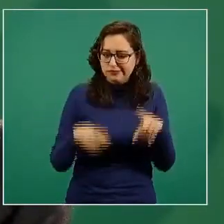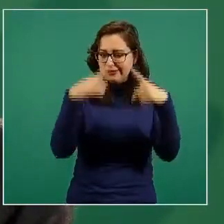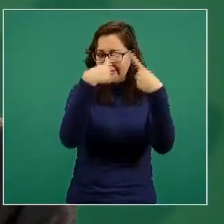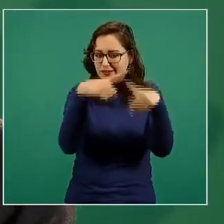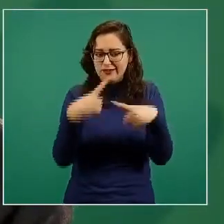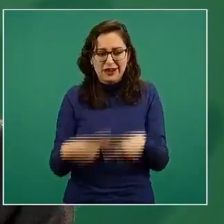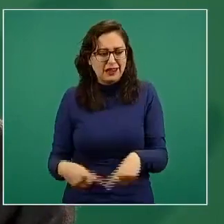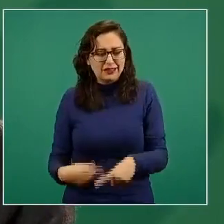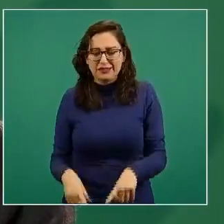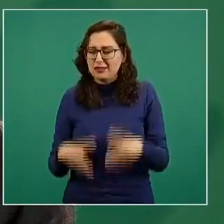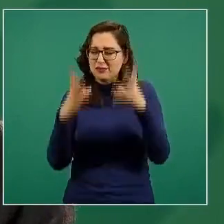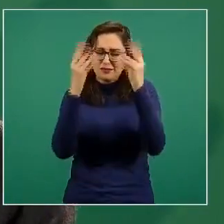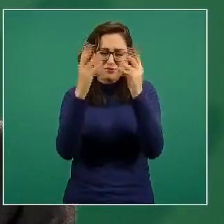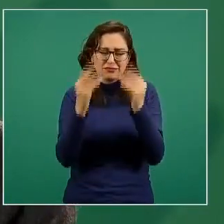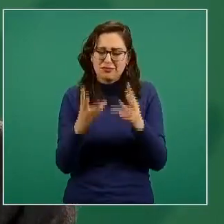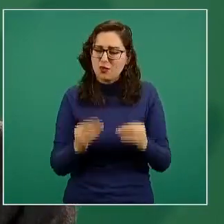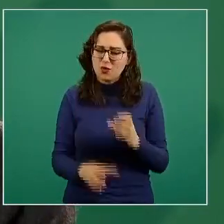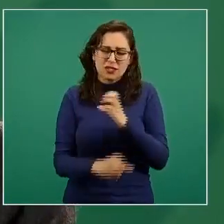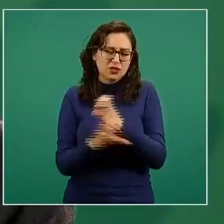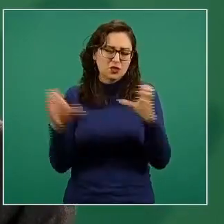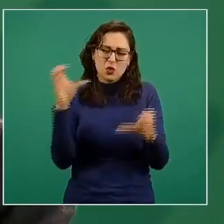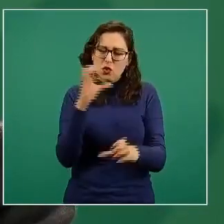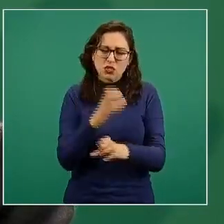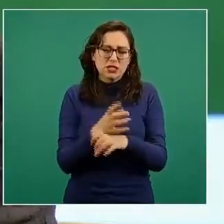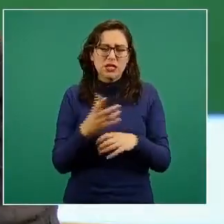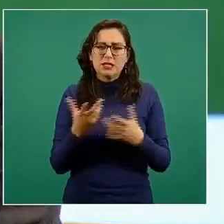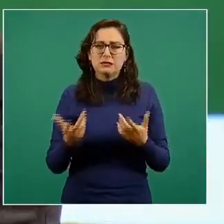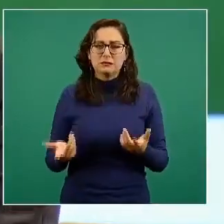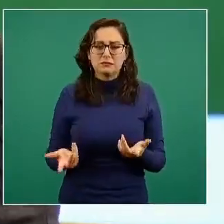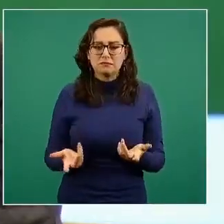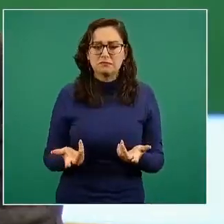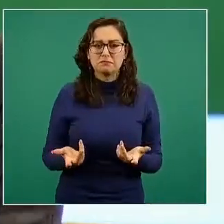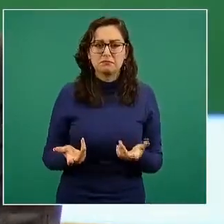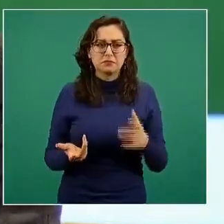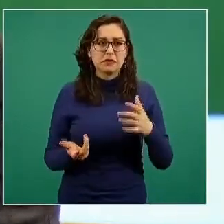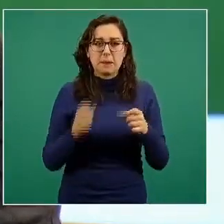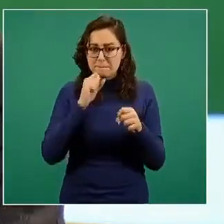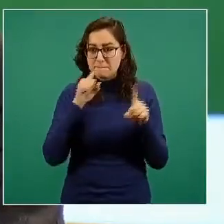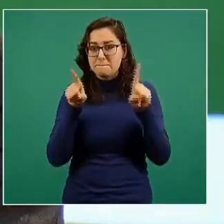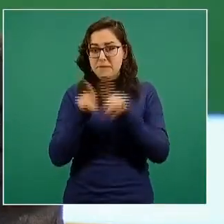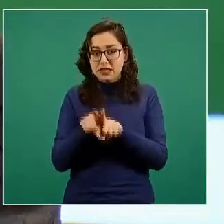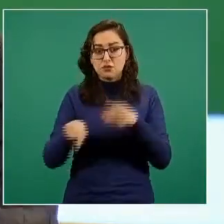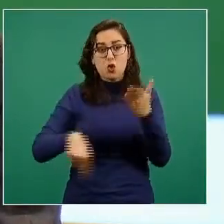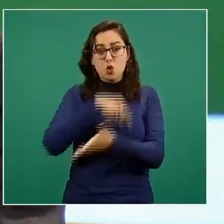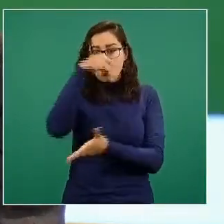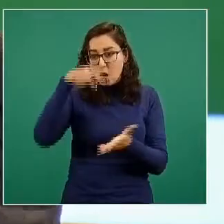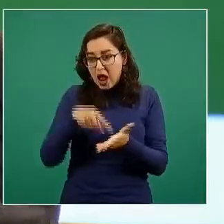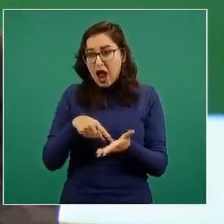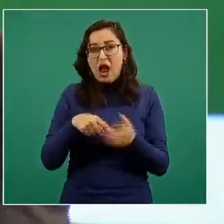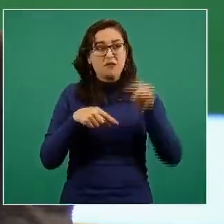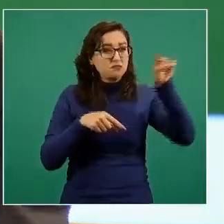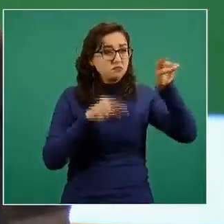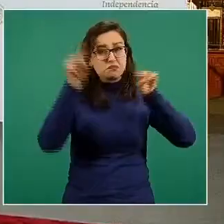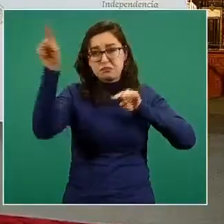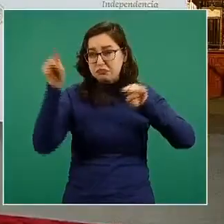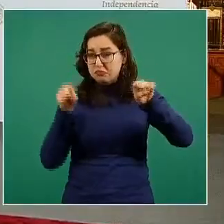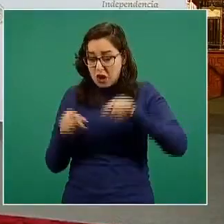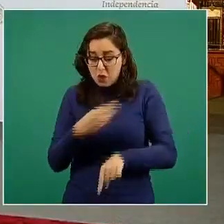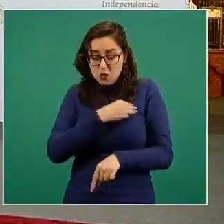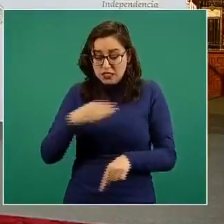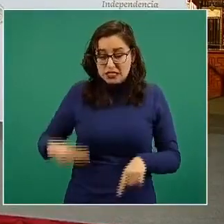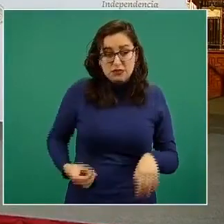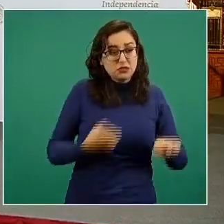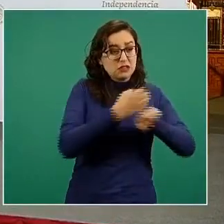heterogeneidad, mucha variabilidad entre locaciones, entre asentamientos humanos o municipios o